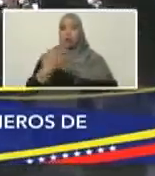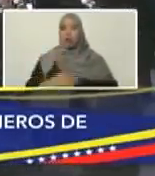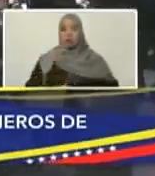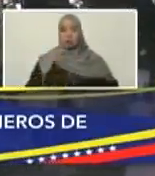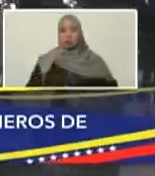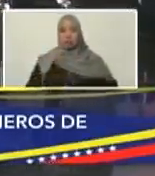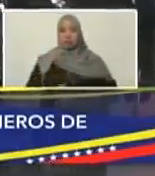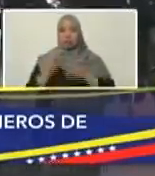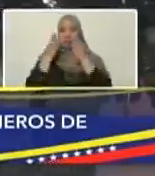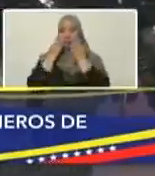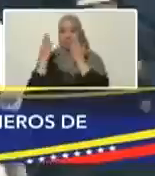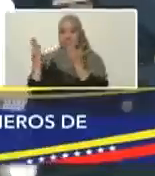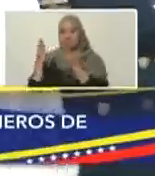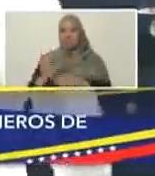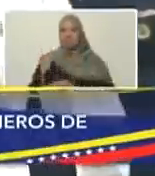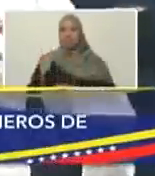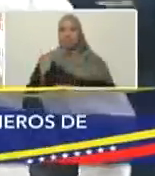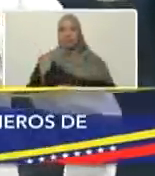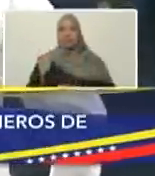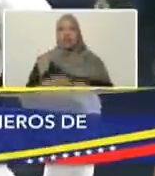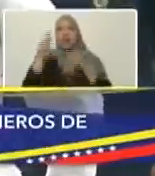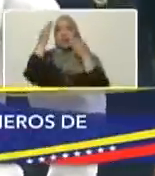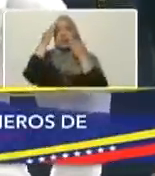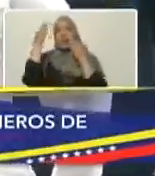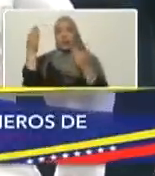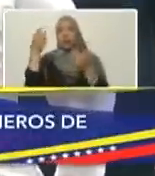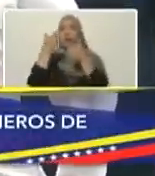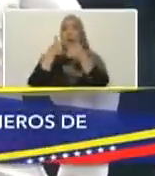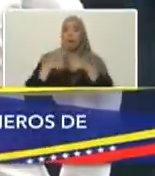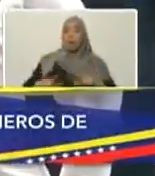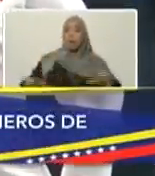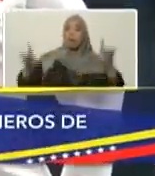¡Ándale! ¡Vive! Saludos al libertador.